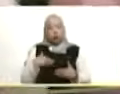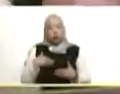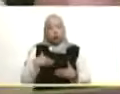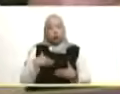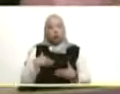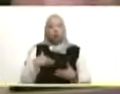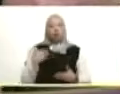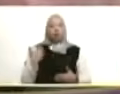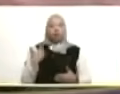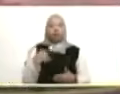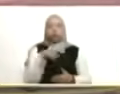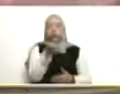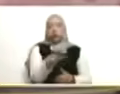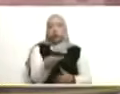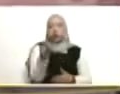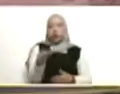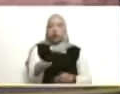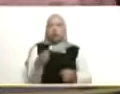Acomódate.